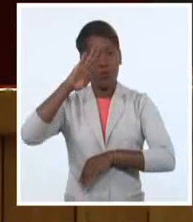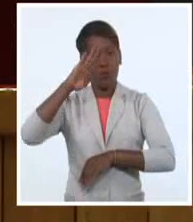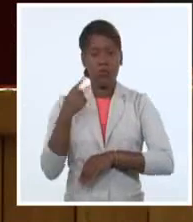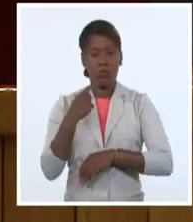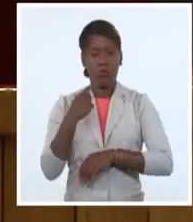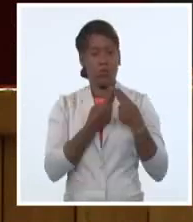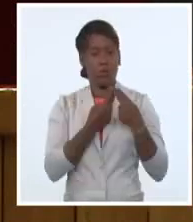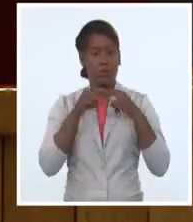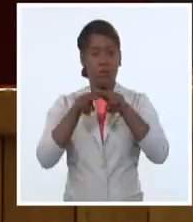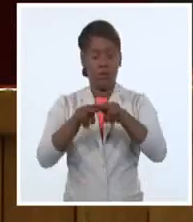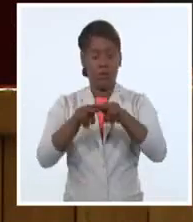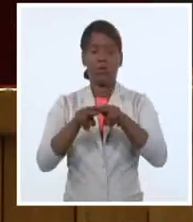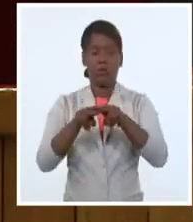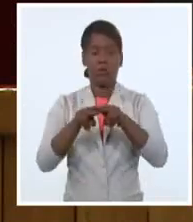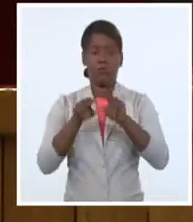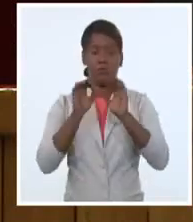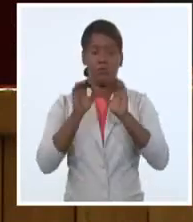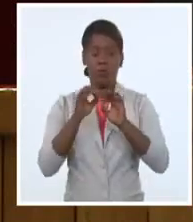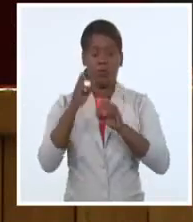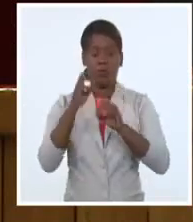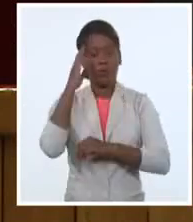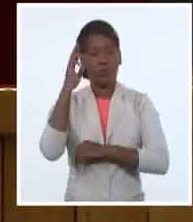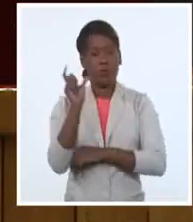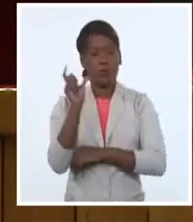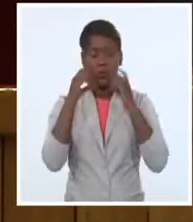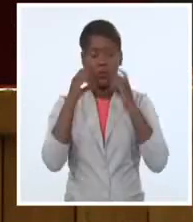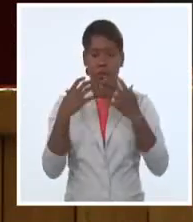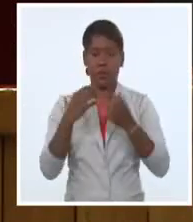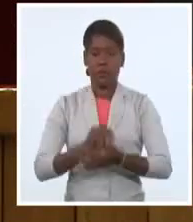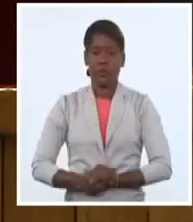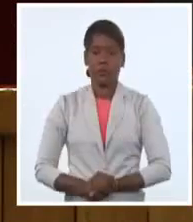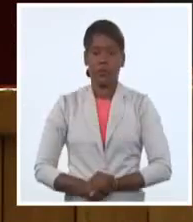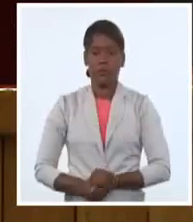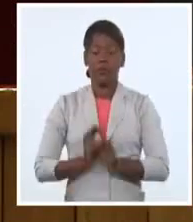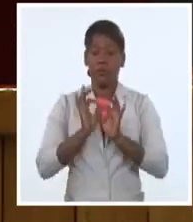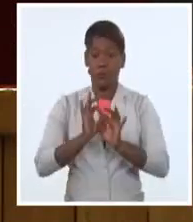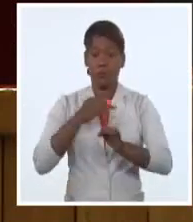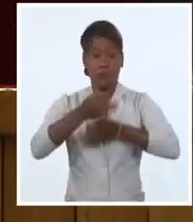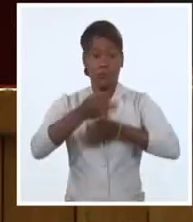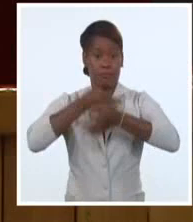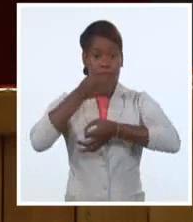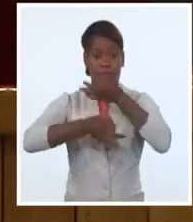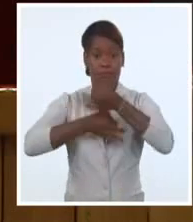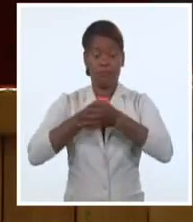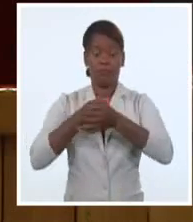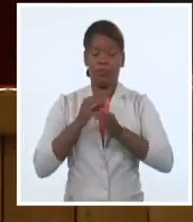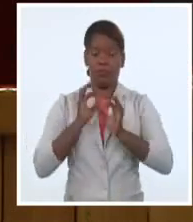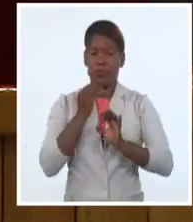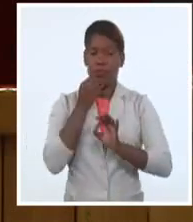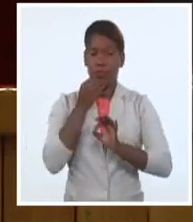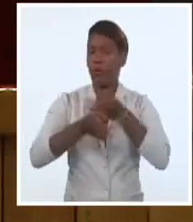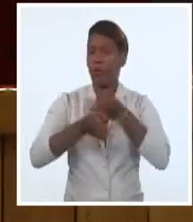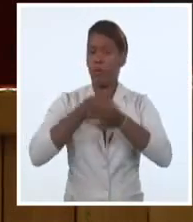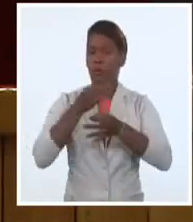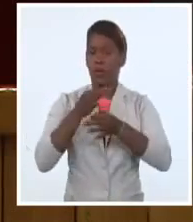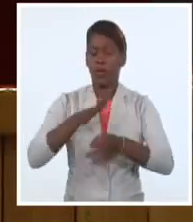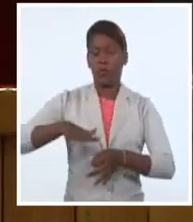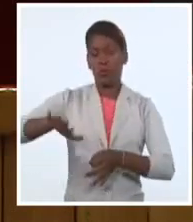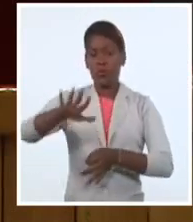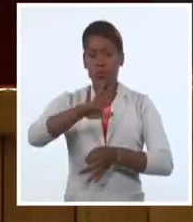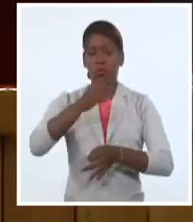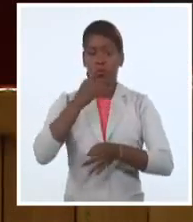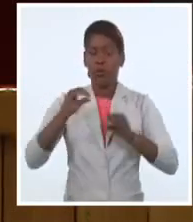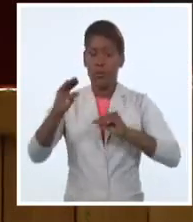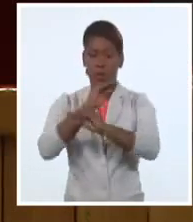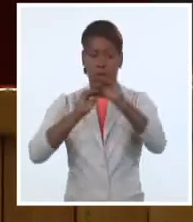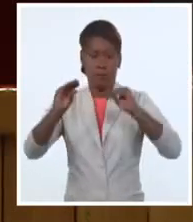alegre y profundo. Al ser públicas estas palabras, seguramente podré contar no solo con las opiniones de ustedes,